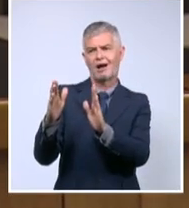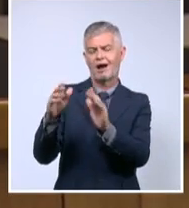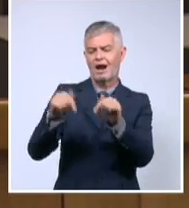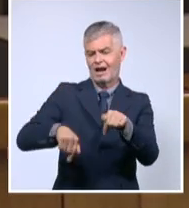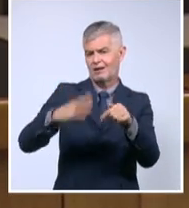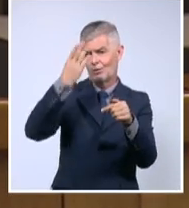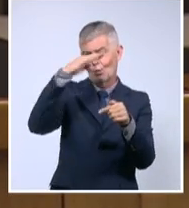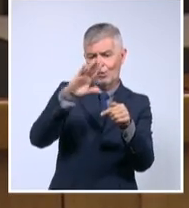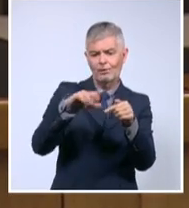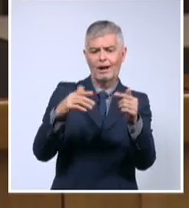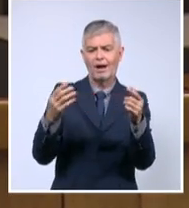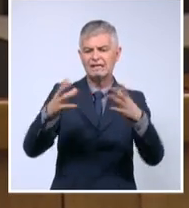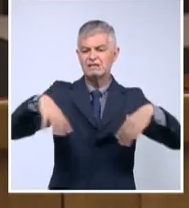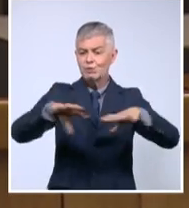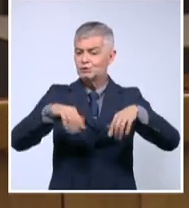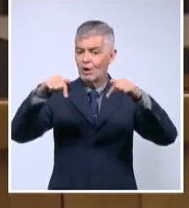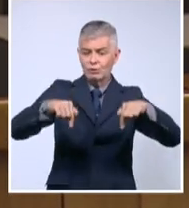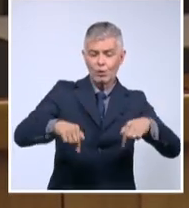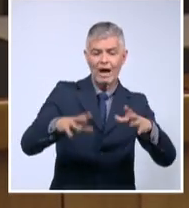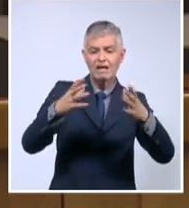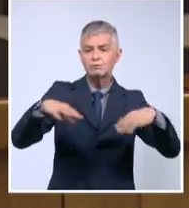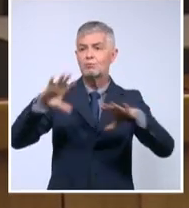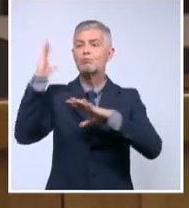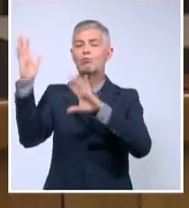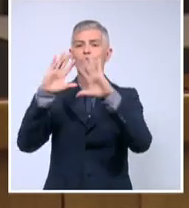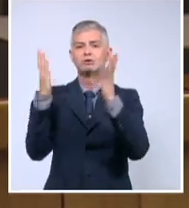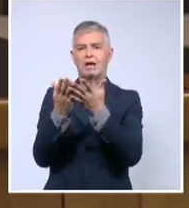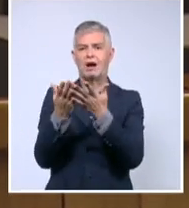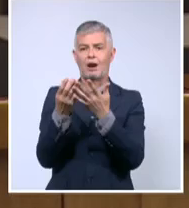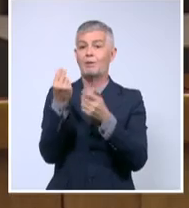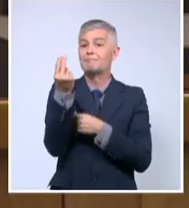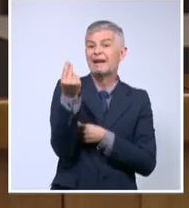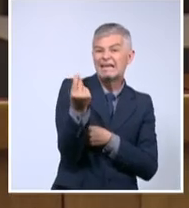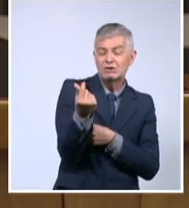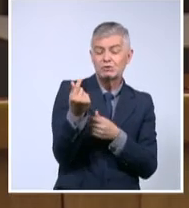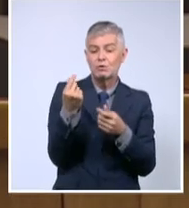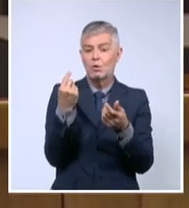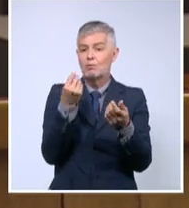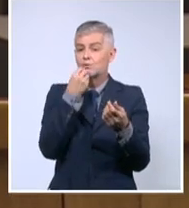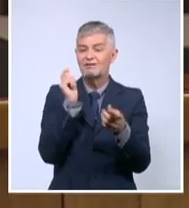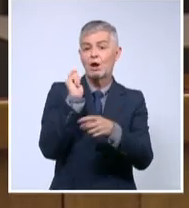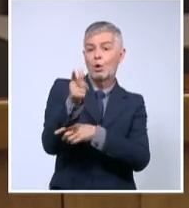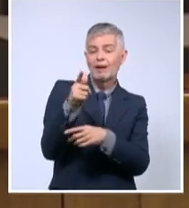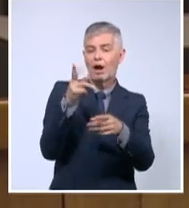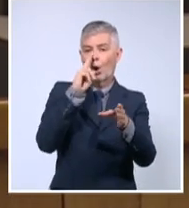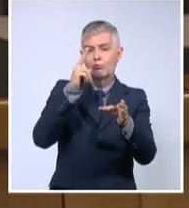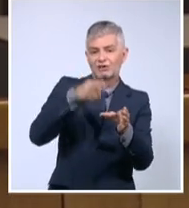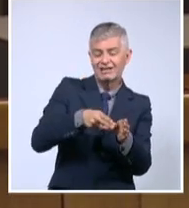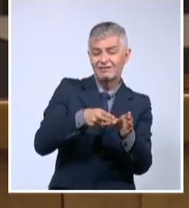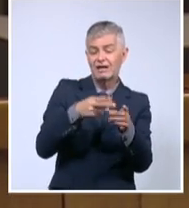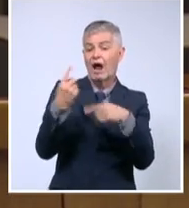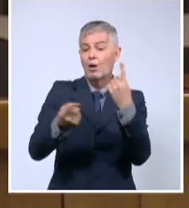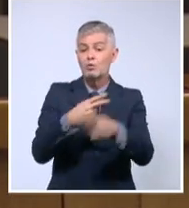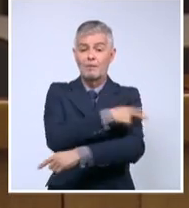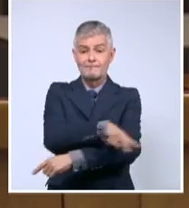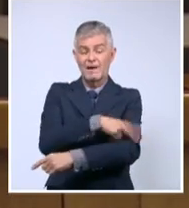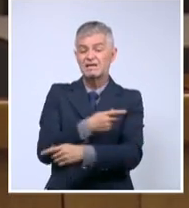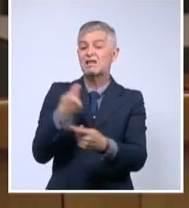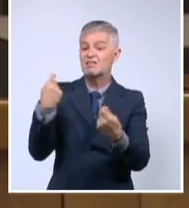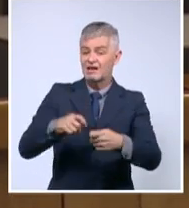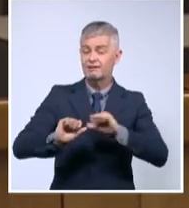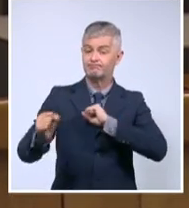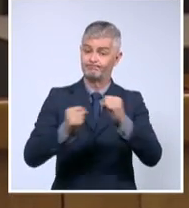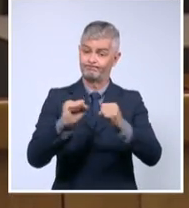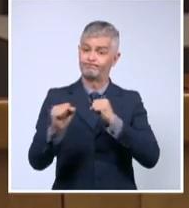mundial, donde los precios y el acceso a los combustibles obligan a los países de menor desarrollo a ajustar sus consumos. Lo que